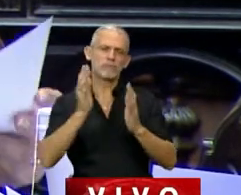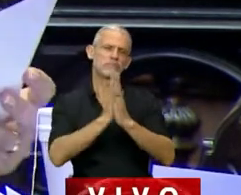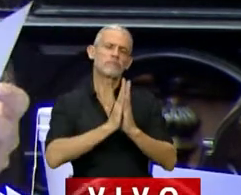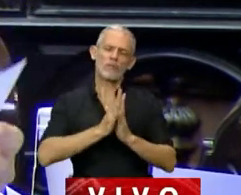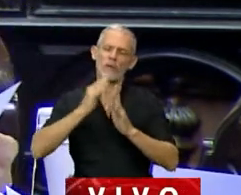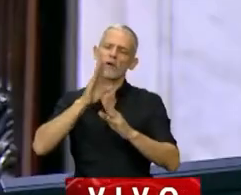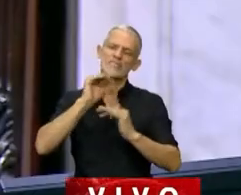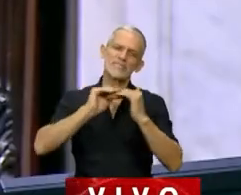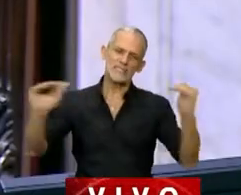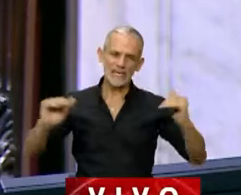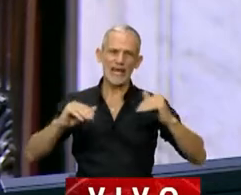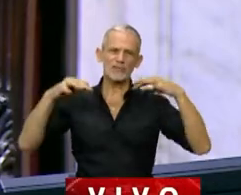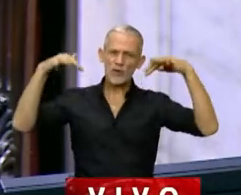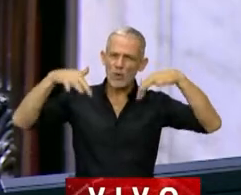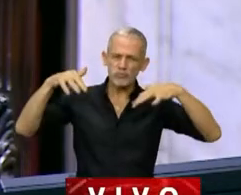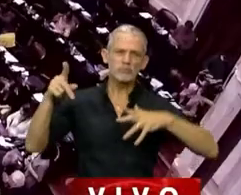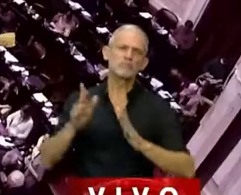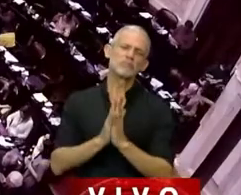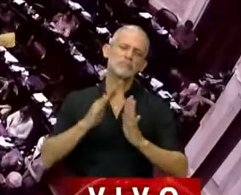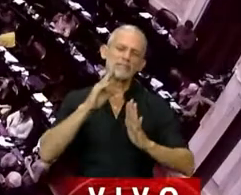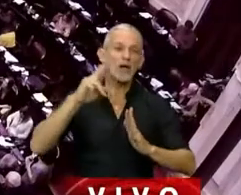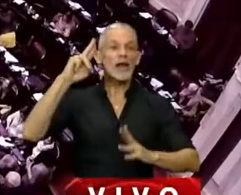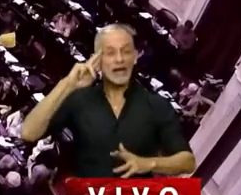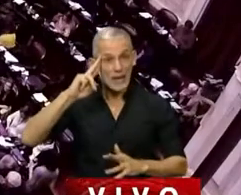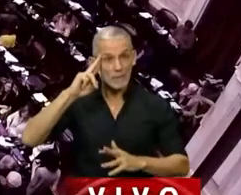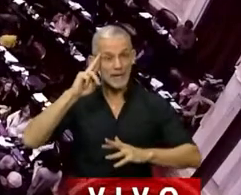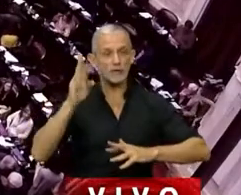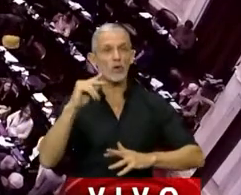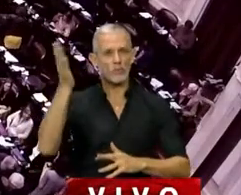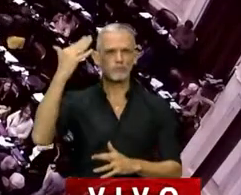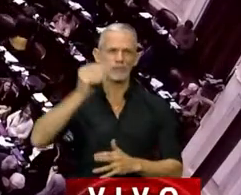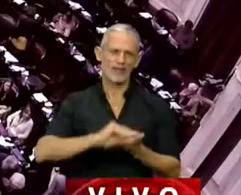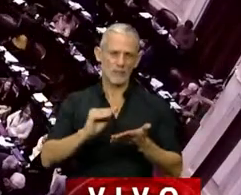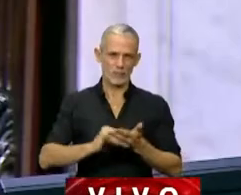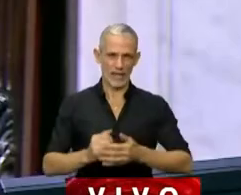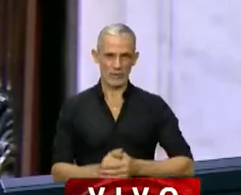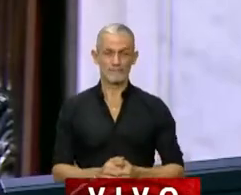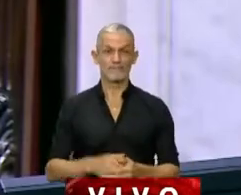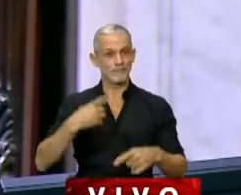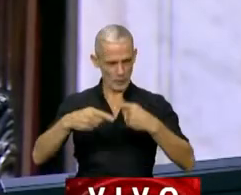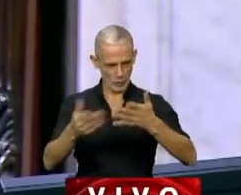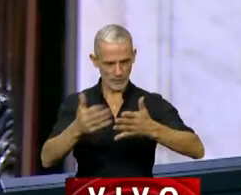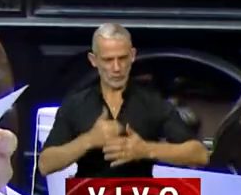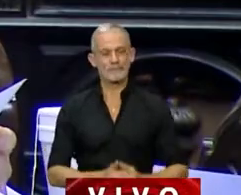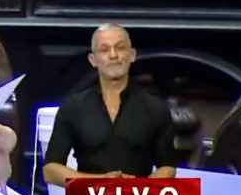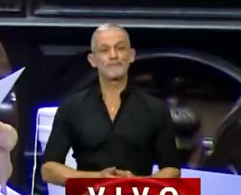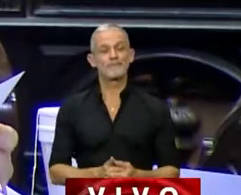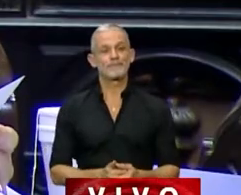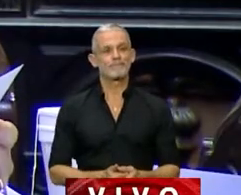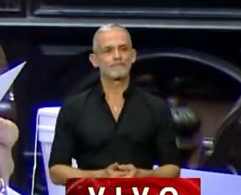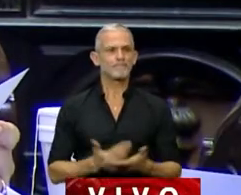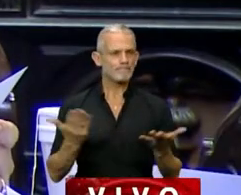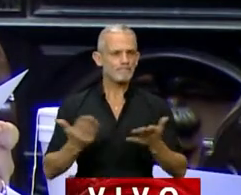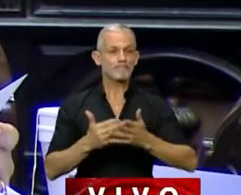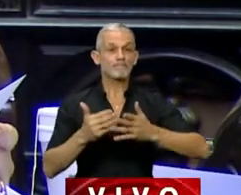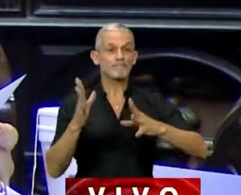favor, silencio en las gradas por respeto al orador, por favor. Continúe, diputada. Gracias, señor presidente.